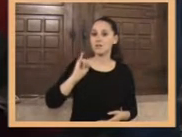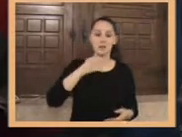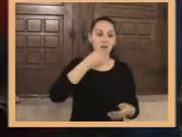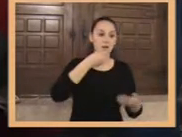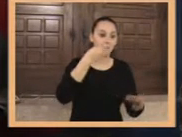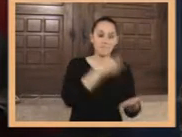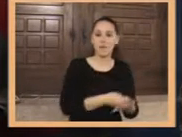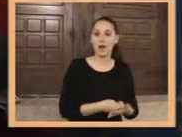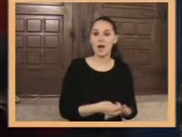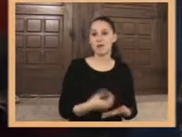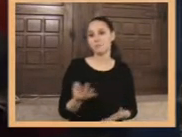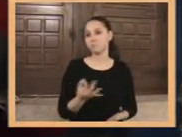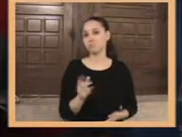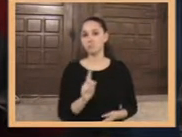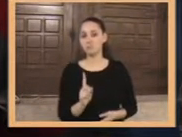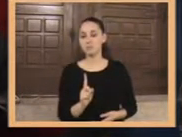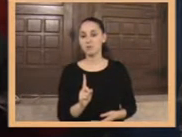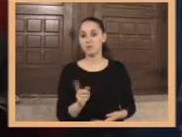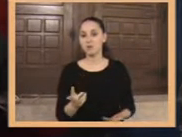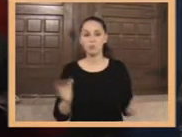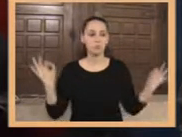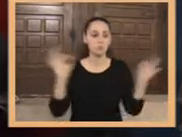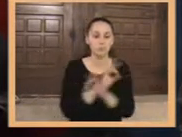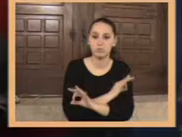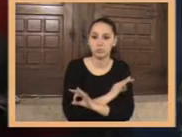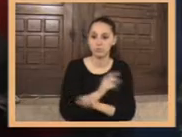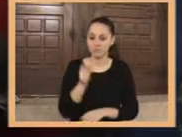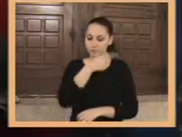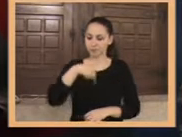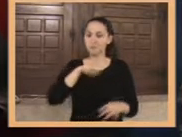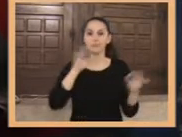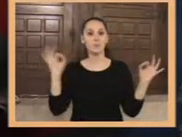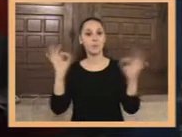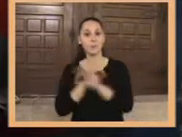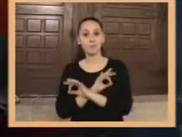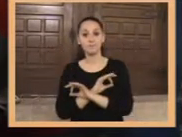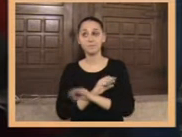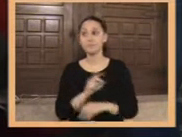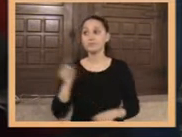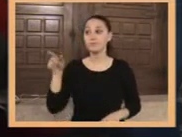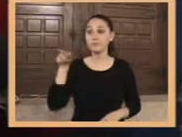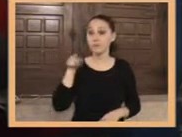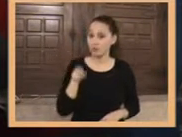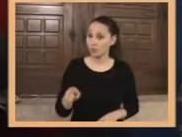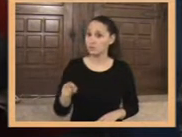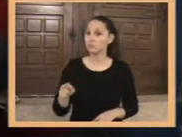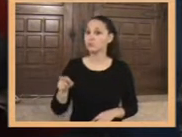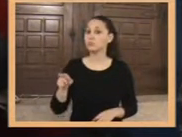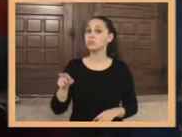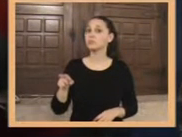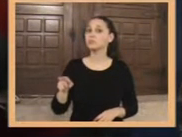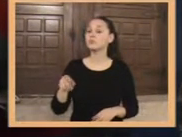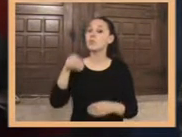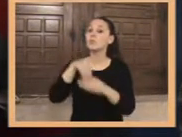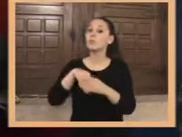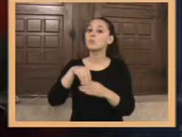usted, señor Rodríguez, se levantó de la mesa porque no quiso incluir